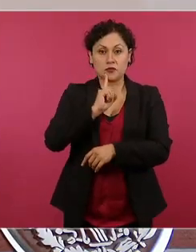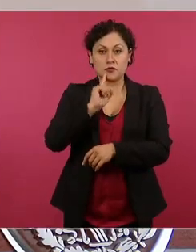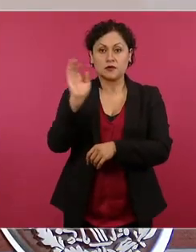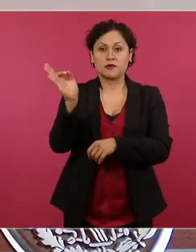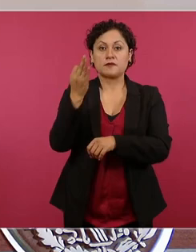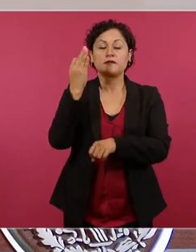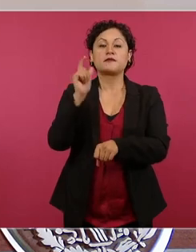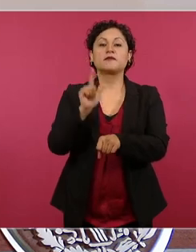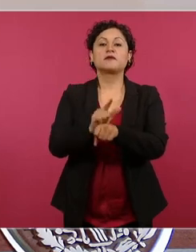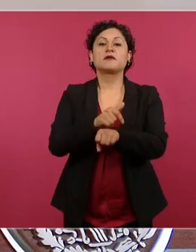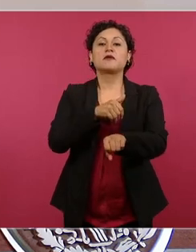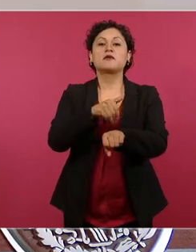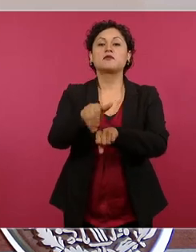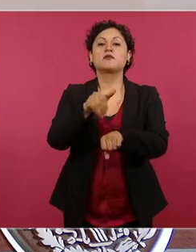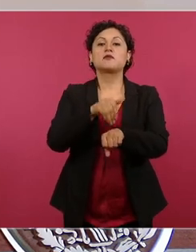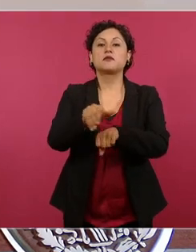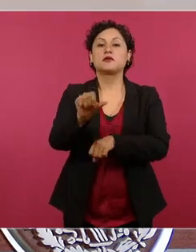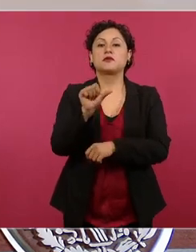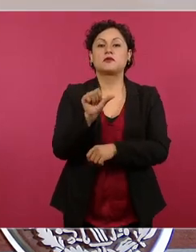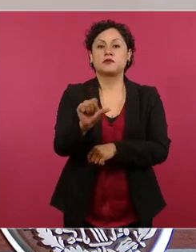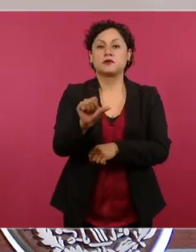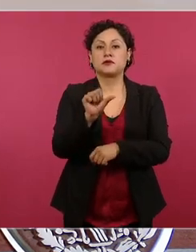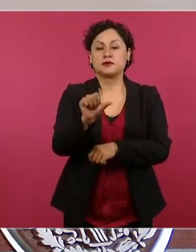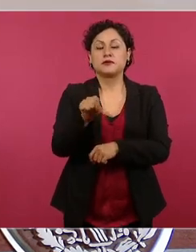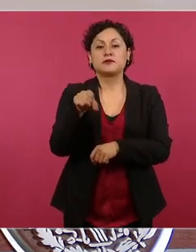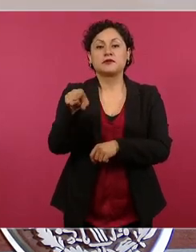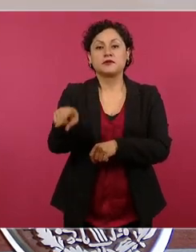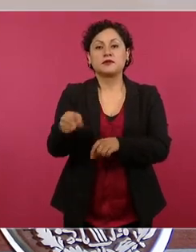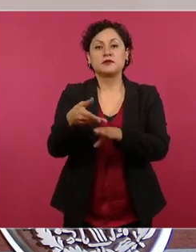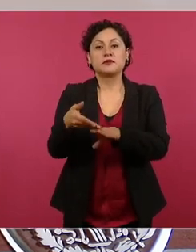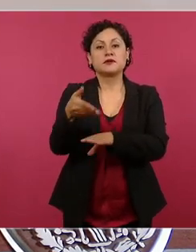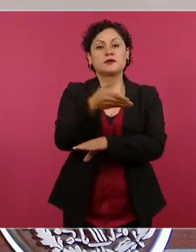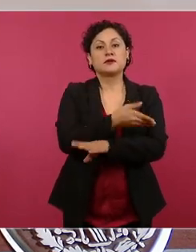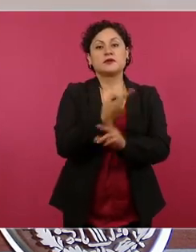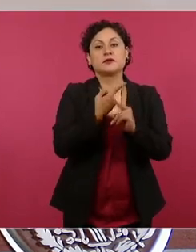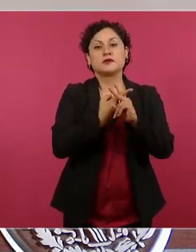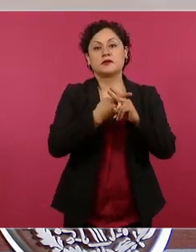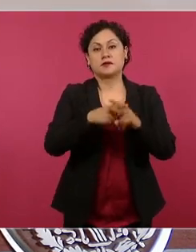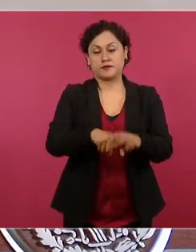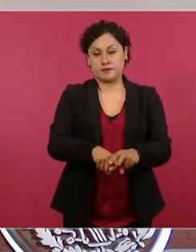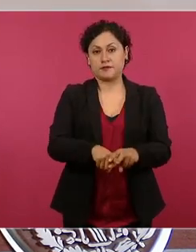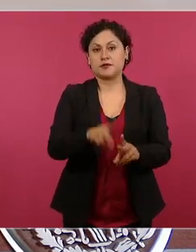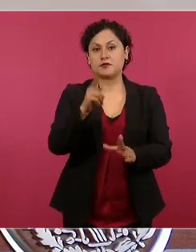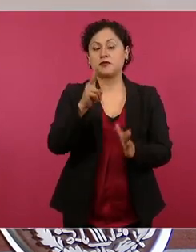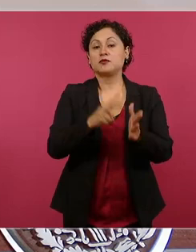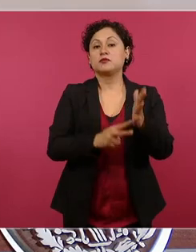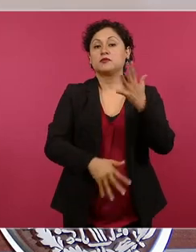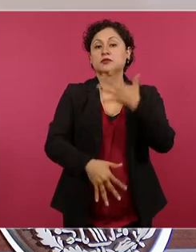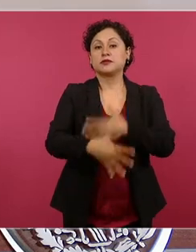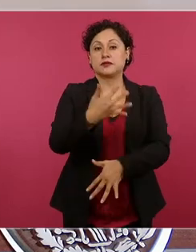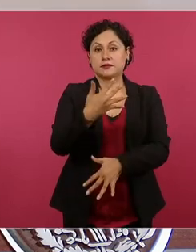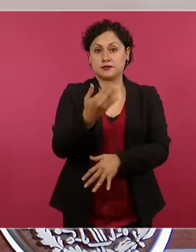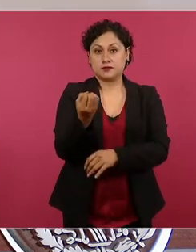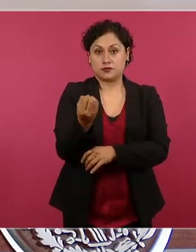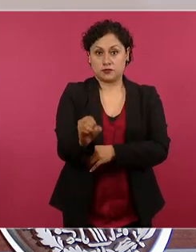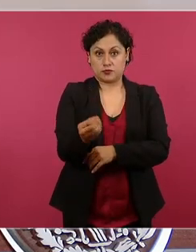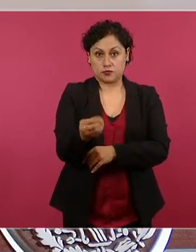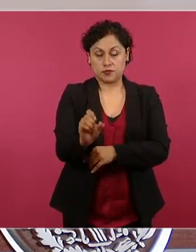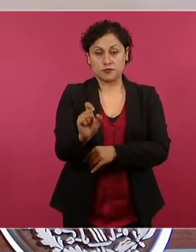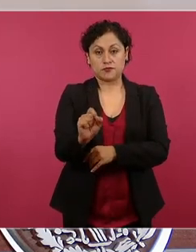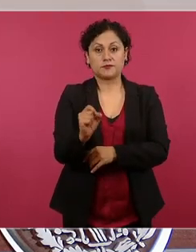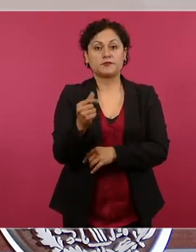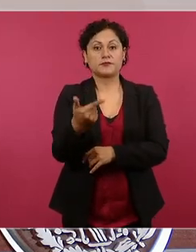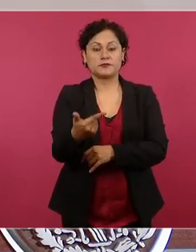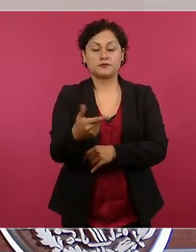número 16 comenzó a operar el 27 de octubre de 2015. Es